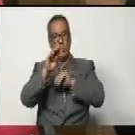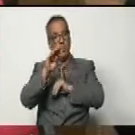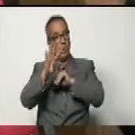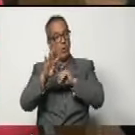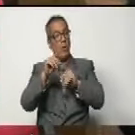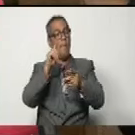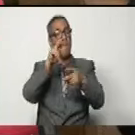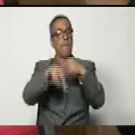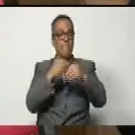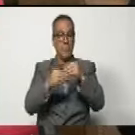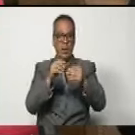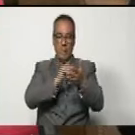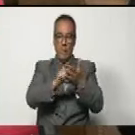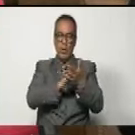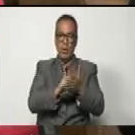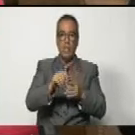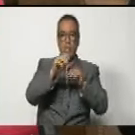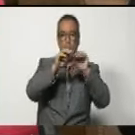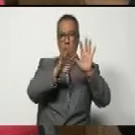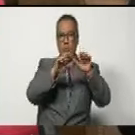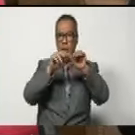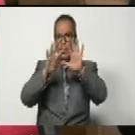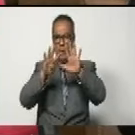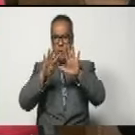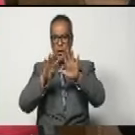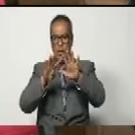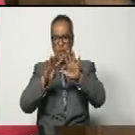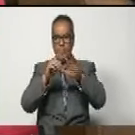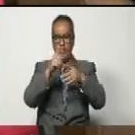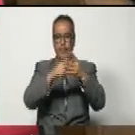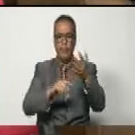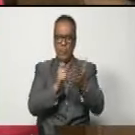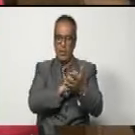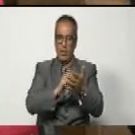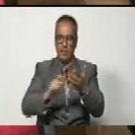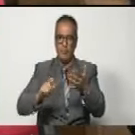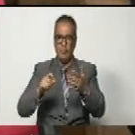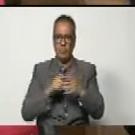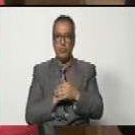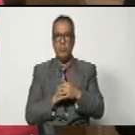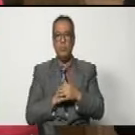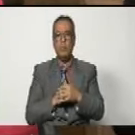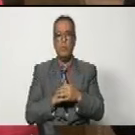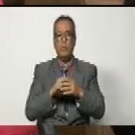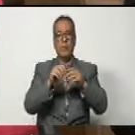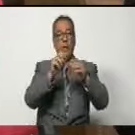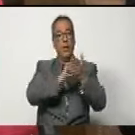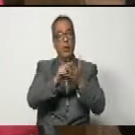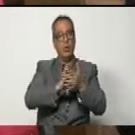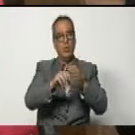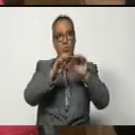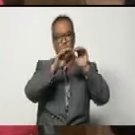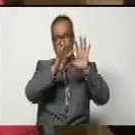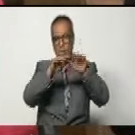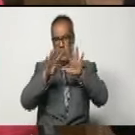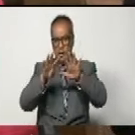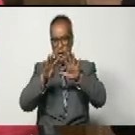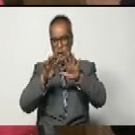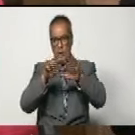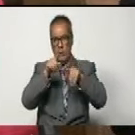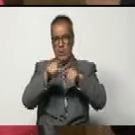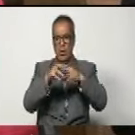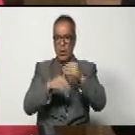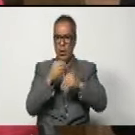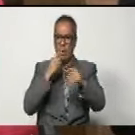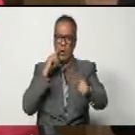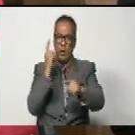sin modificación el contenido del artículo 99, el cual queda redactado en los siguientes términos. Artículo 99. Quien incumpla